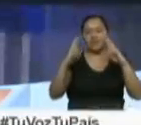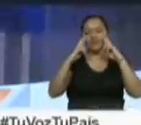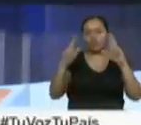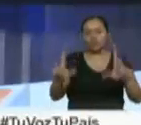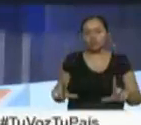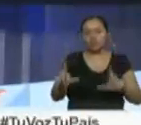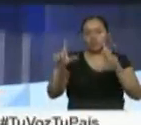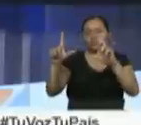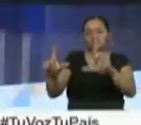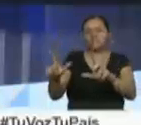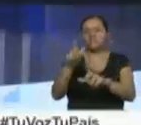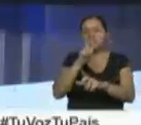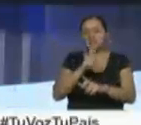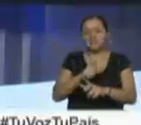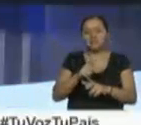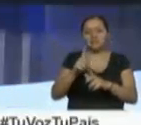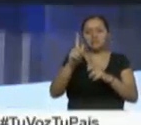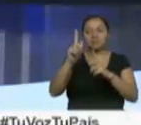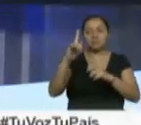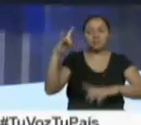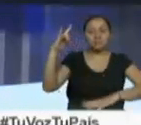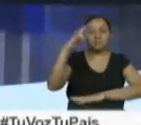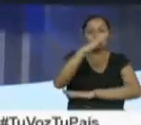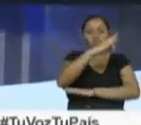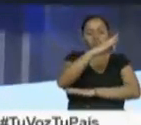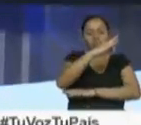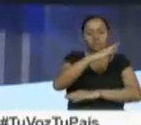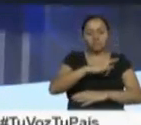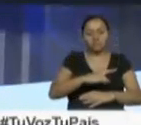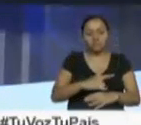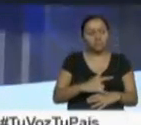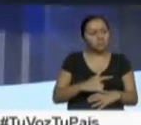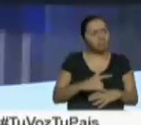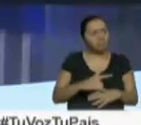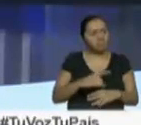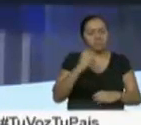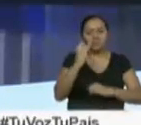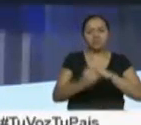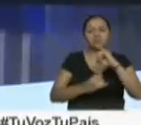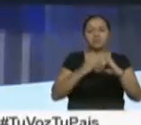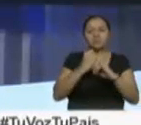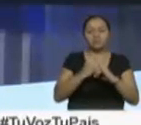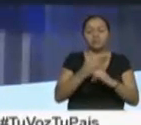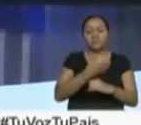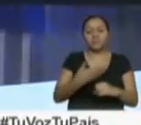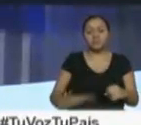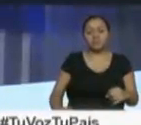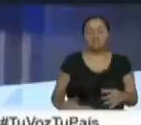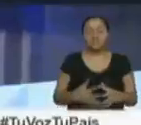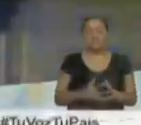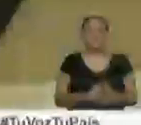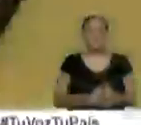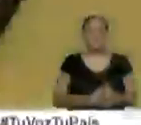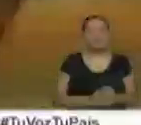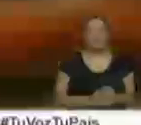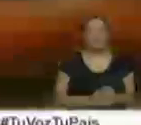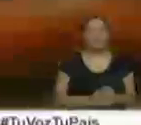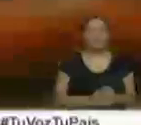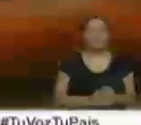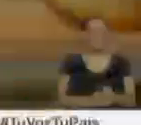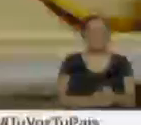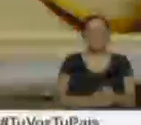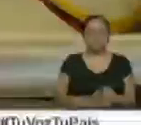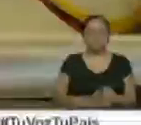reconocimiento por parte de la Fuerza Aérea en este su último viaje internacional como primer mandatario.